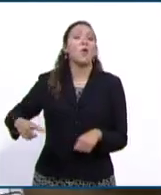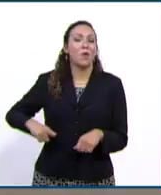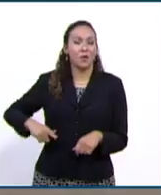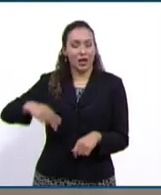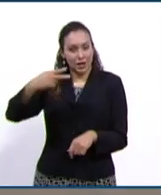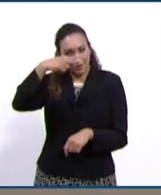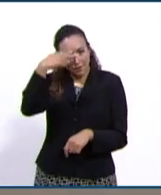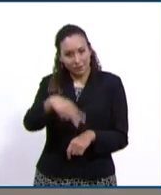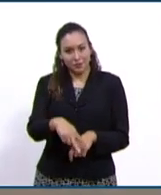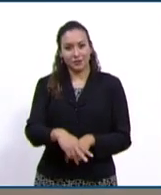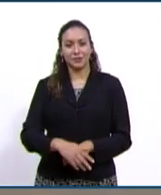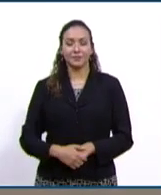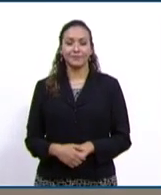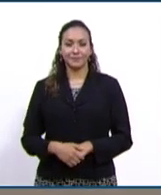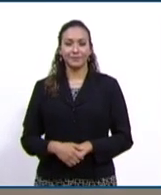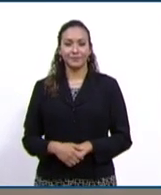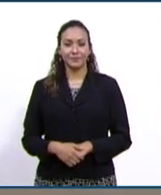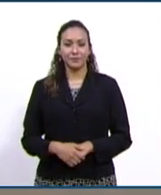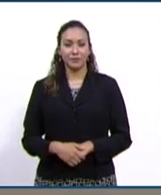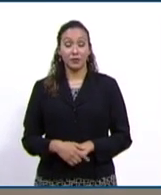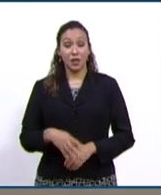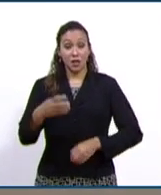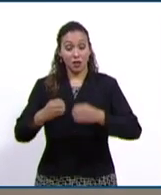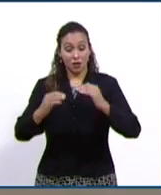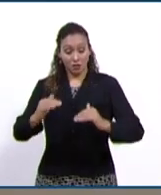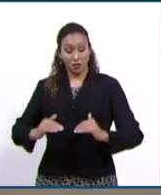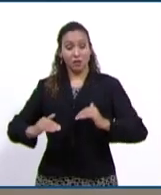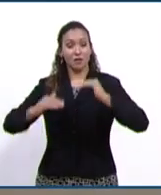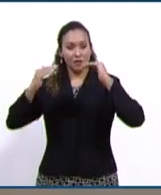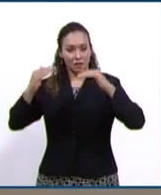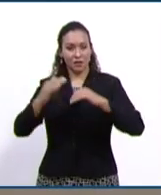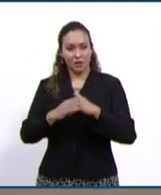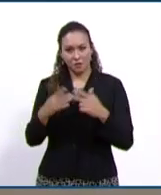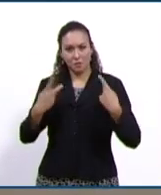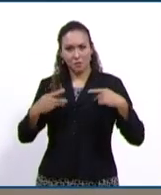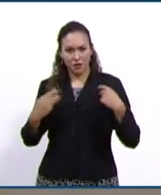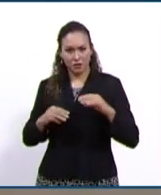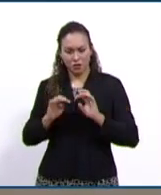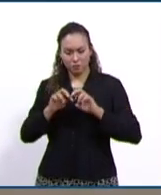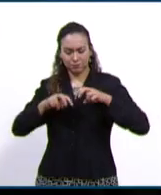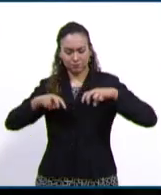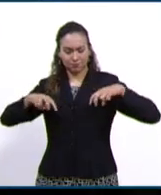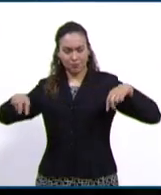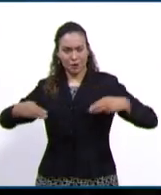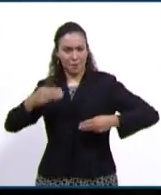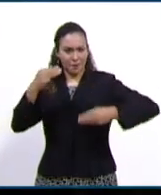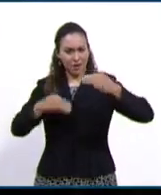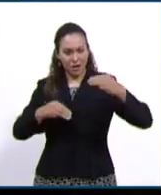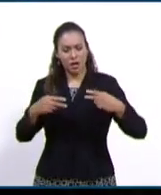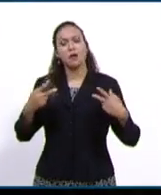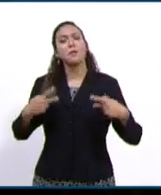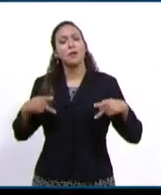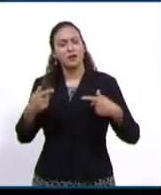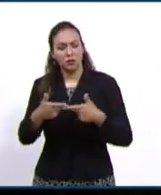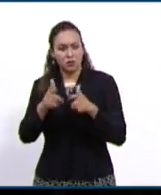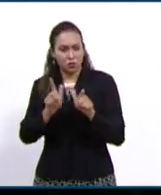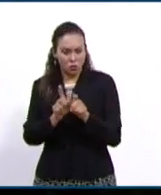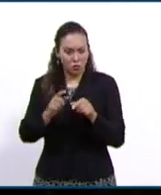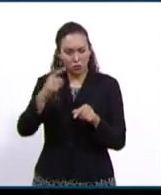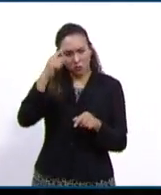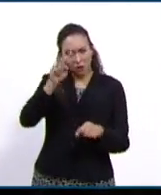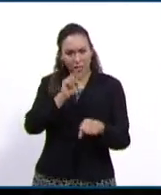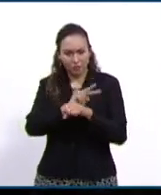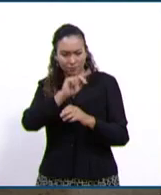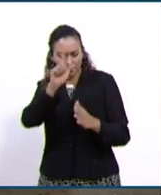mexicano. En la sede del Alto Tribunal y ante la presencia de ministros de la Corte, consejeros de la Judicatura,